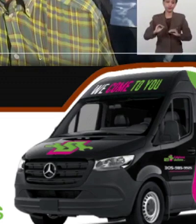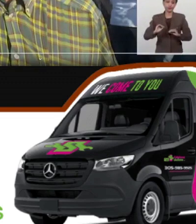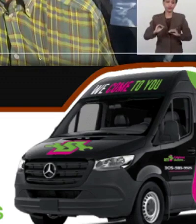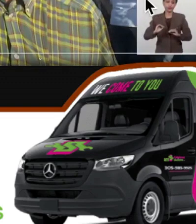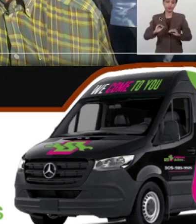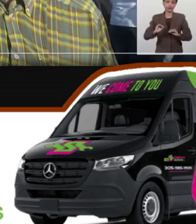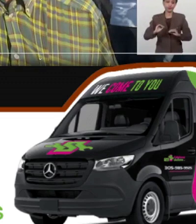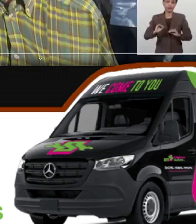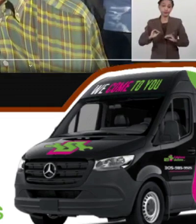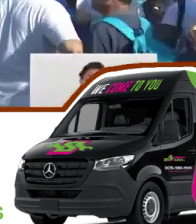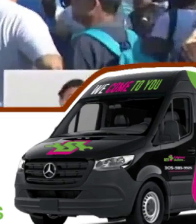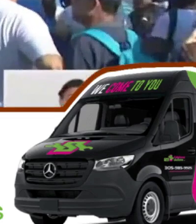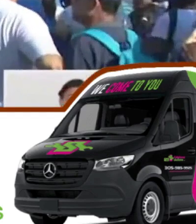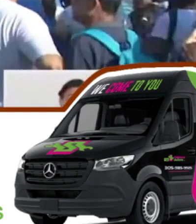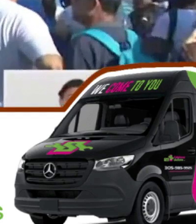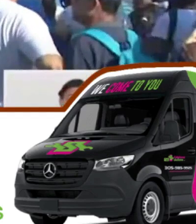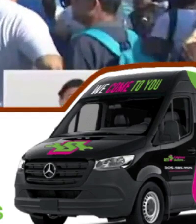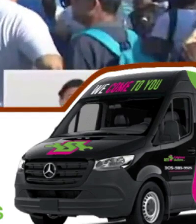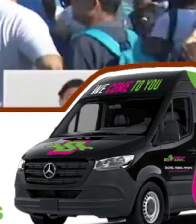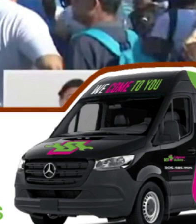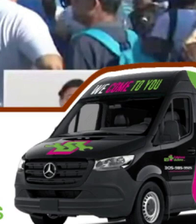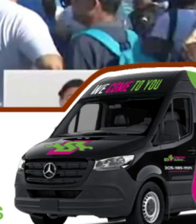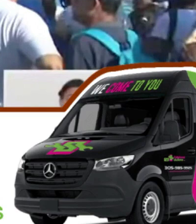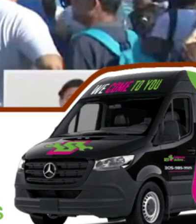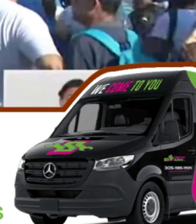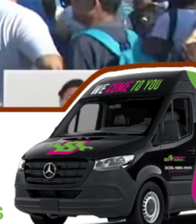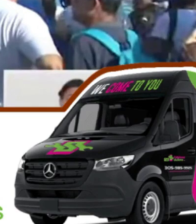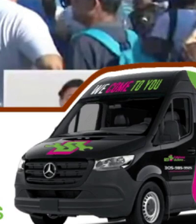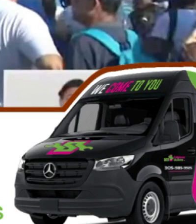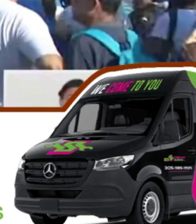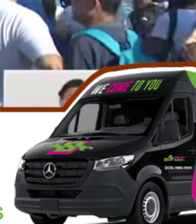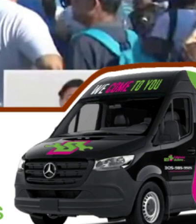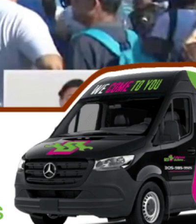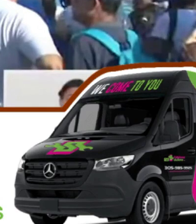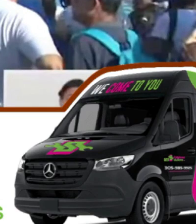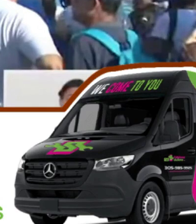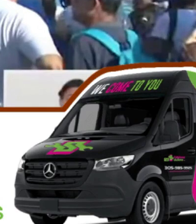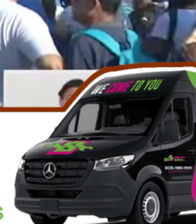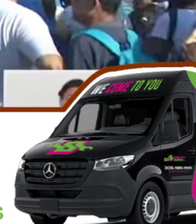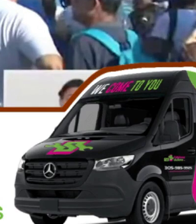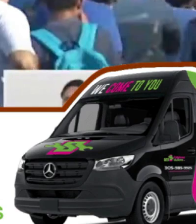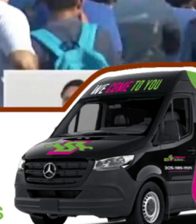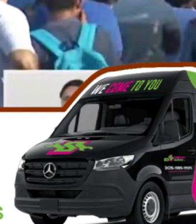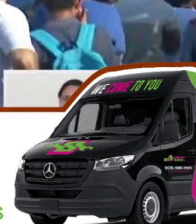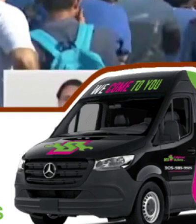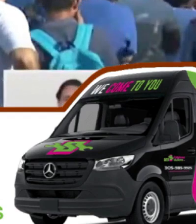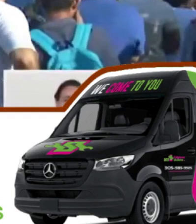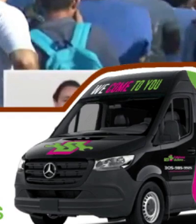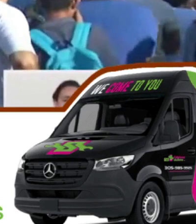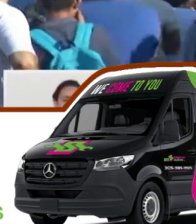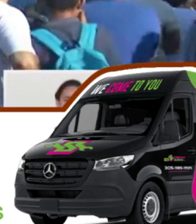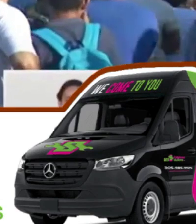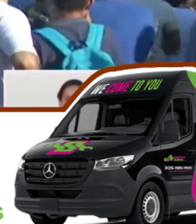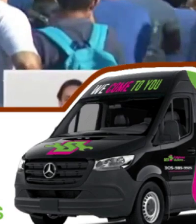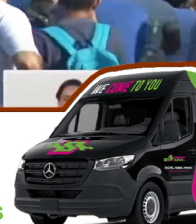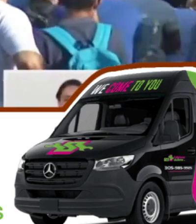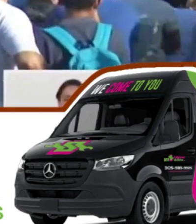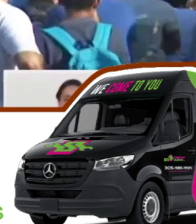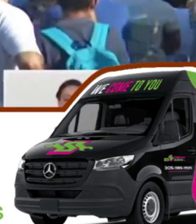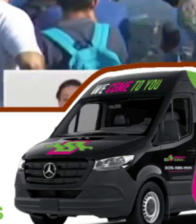un camión cargado gente que se te va la gente de chino parientes Se te está yendo la gente Mira antes